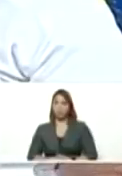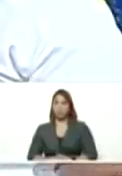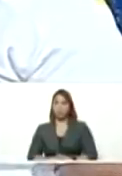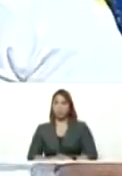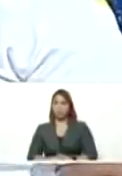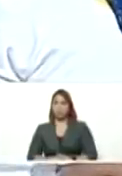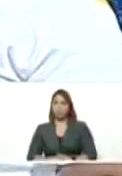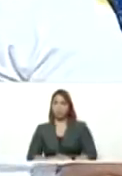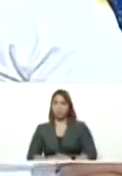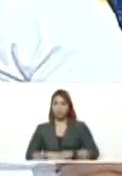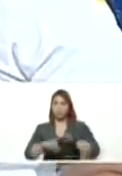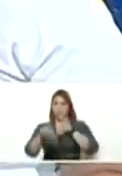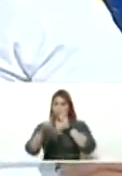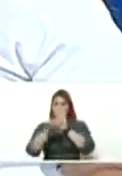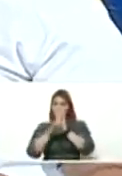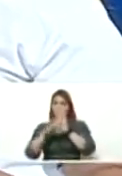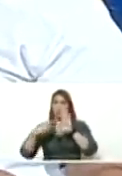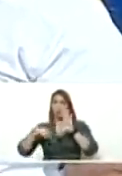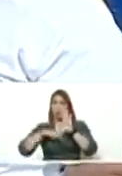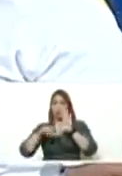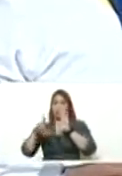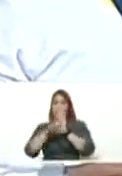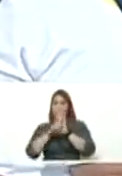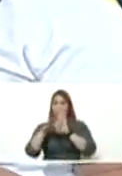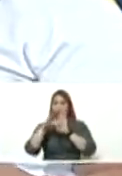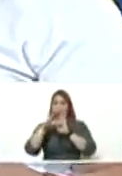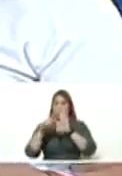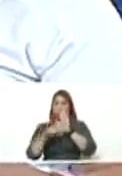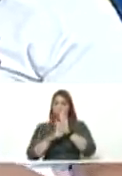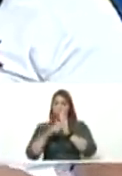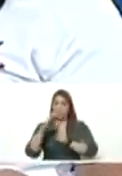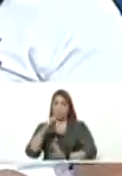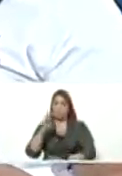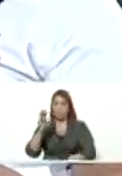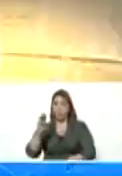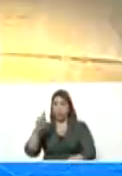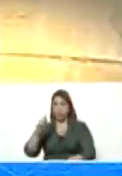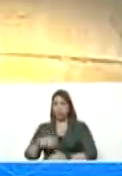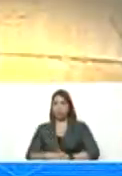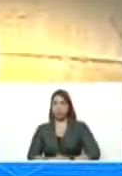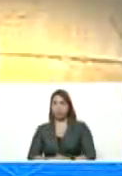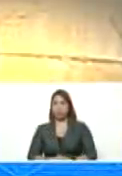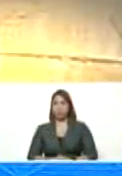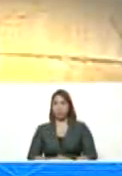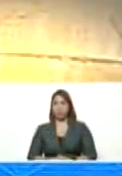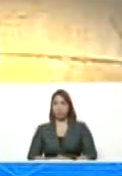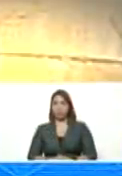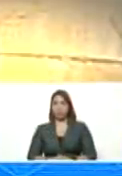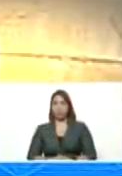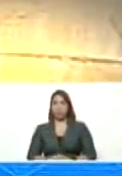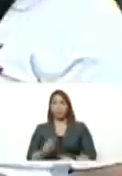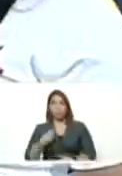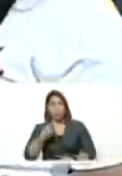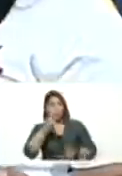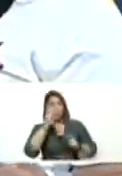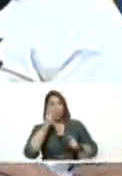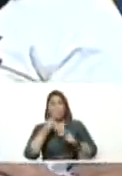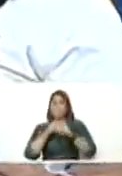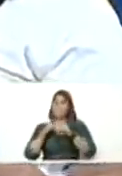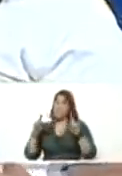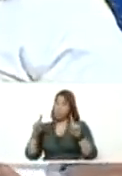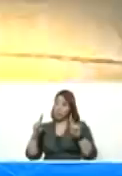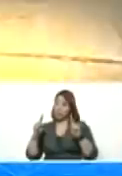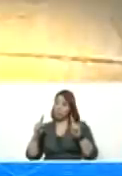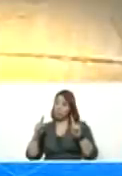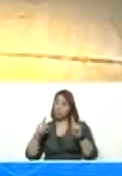el reglamento de nuestra ley constitucional de los consejos productivos de trabajadores. Le leí la mente, pues. Sí, pero